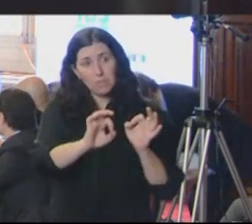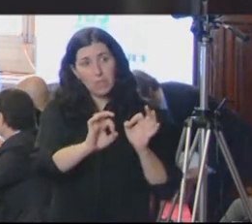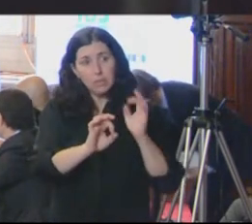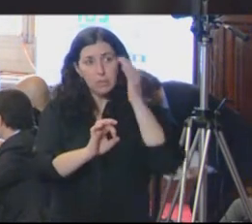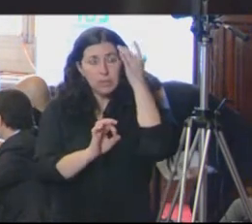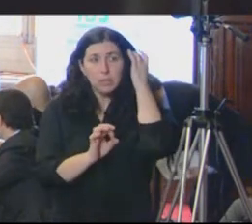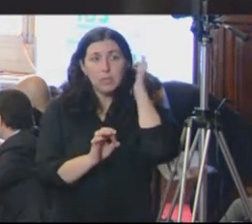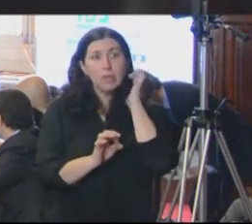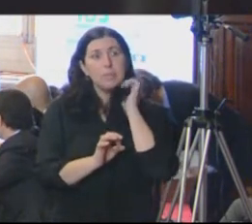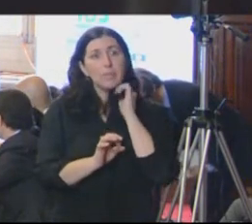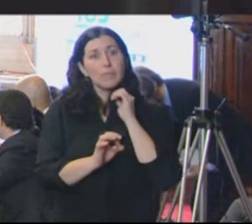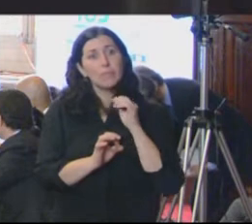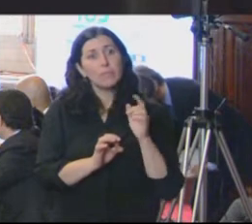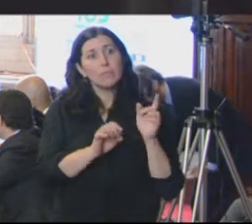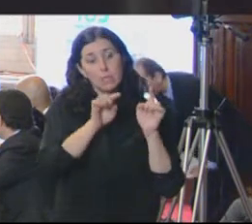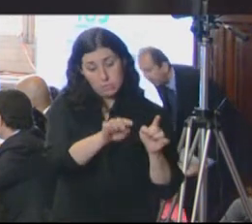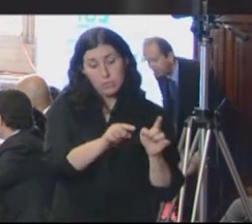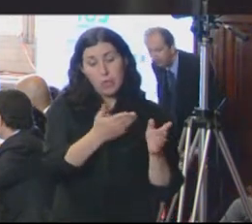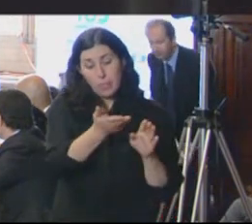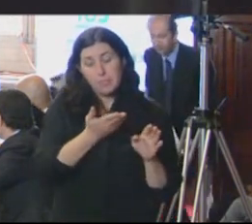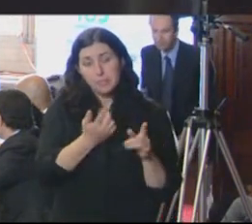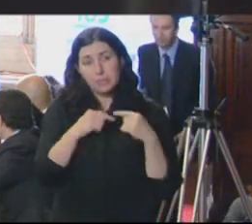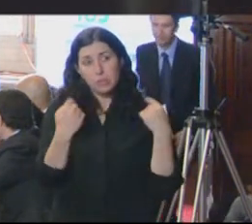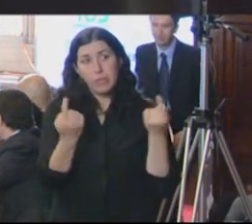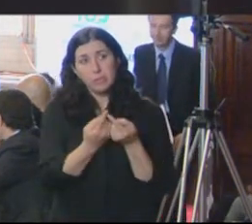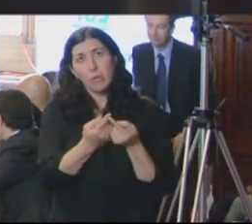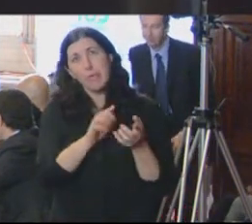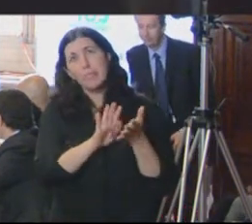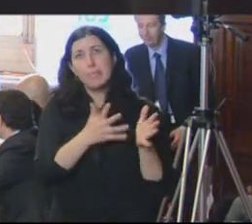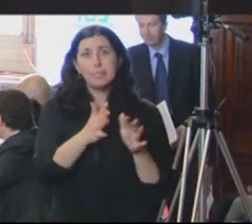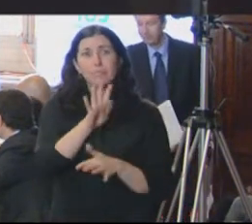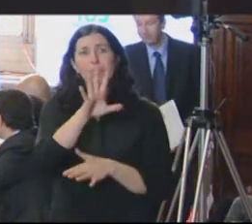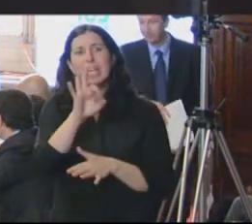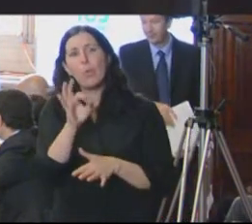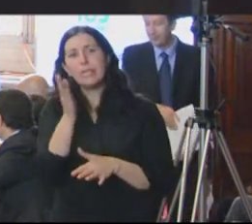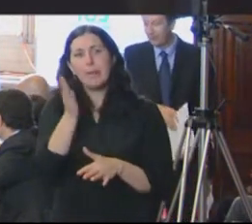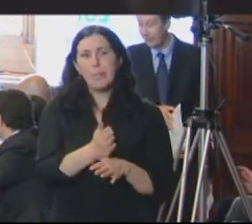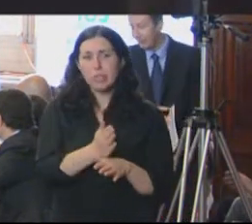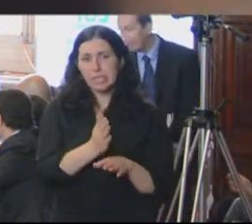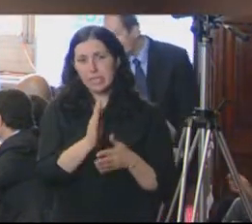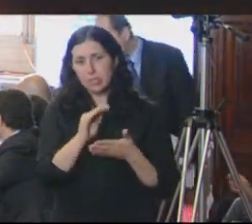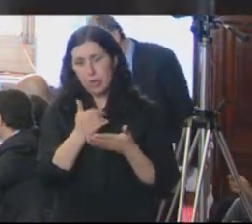depender también, hablar del 50% de avances, va a depender del número